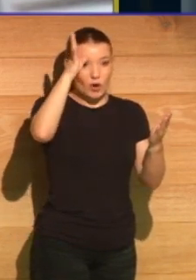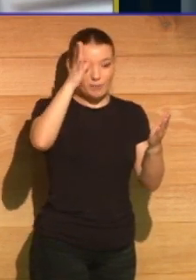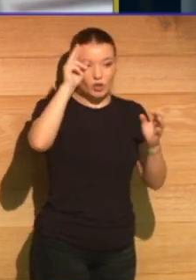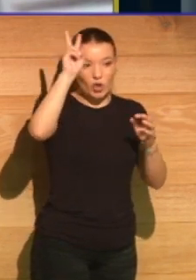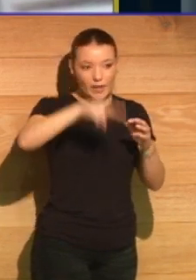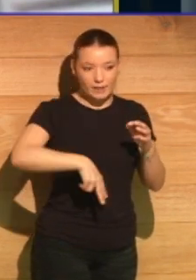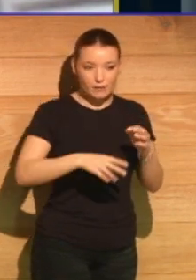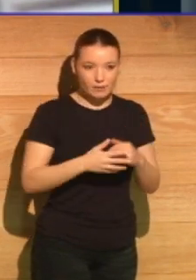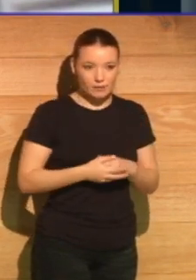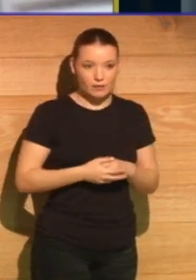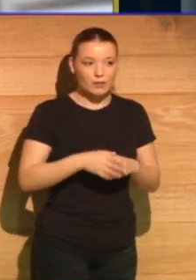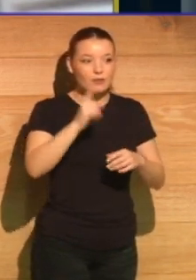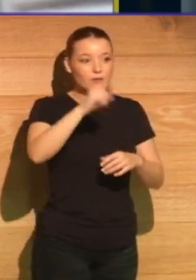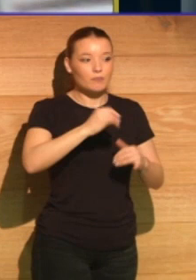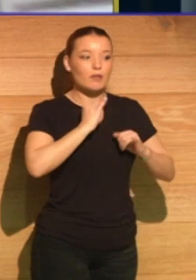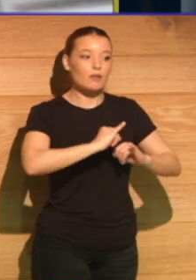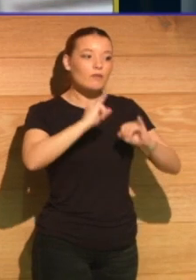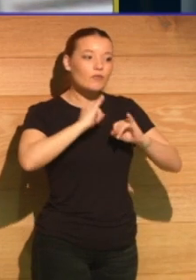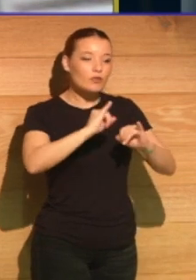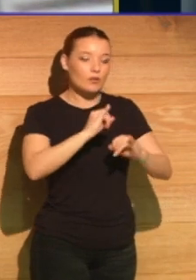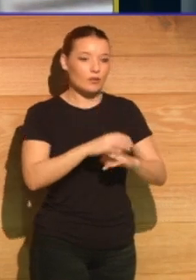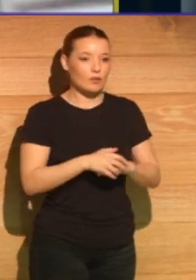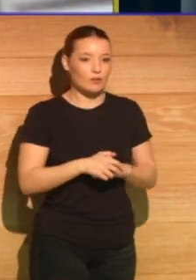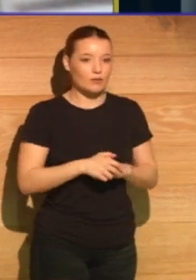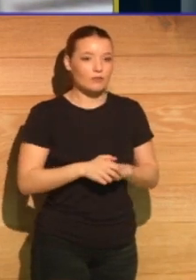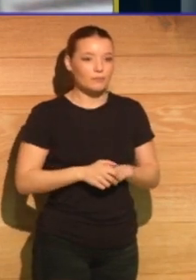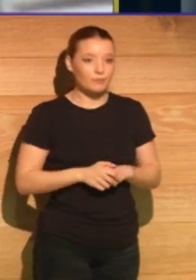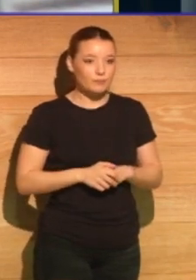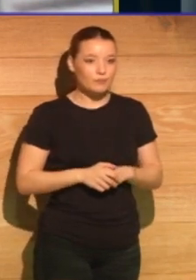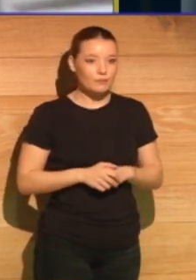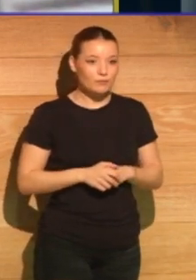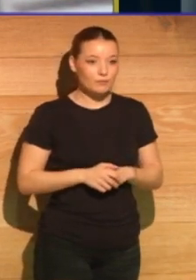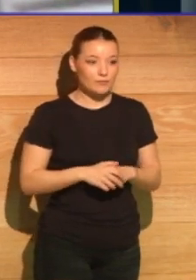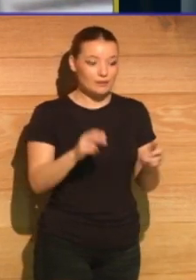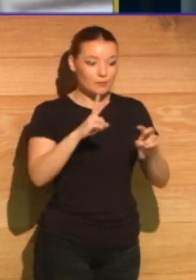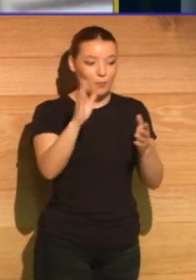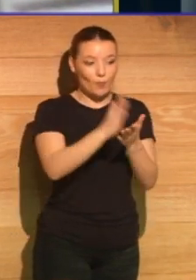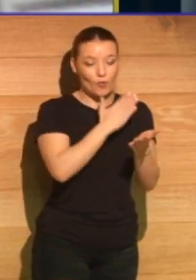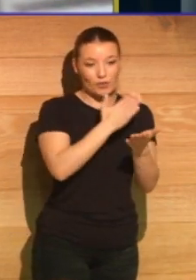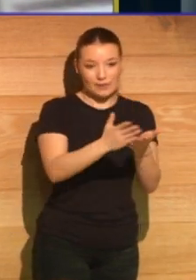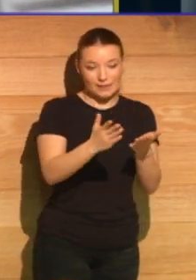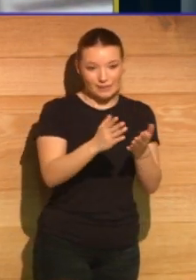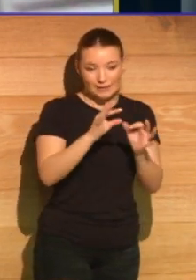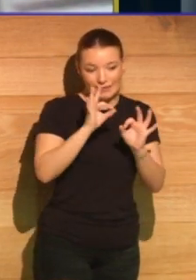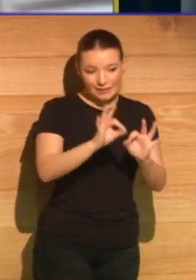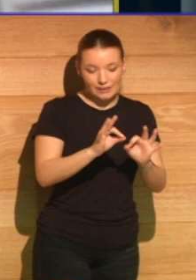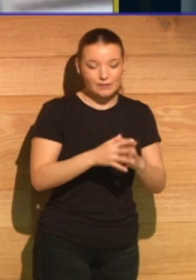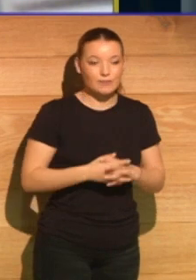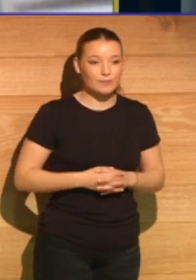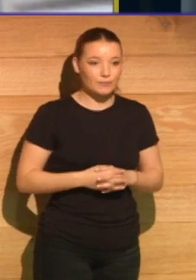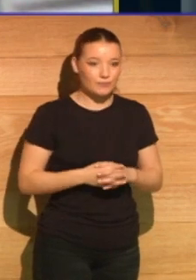es disfrute y es el placer que hay en la poesía, ¿no? Que es el